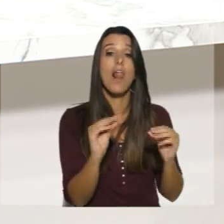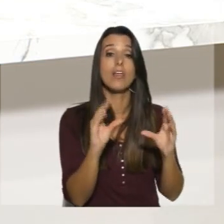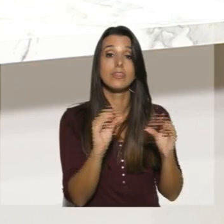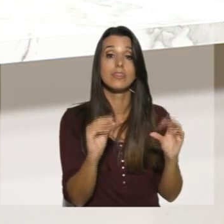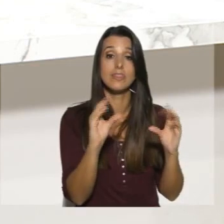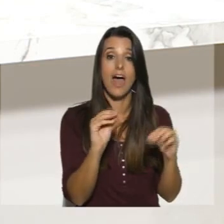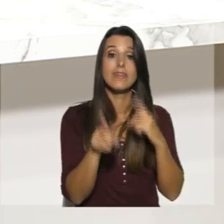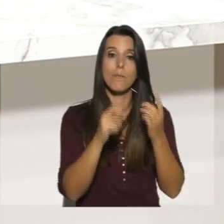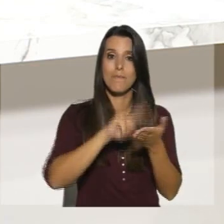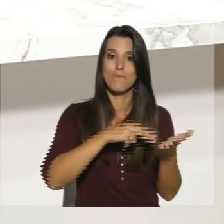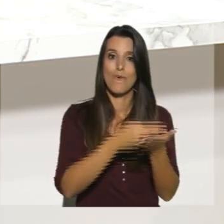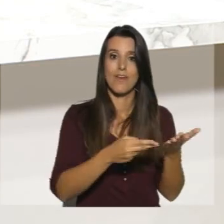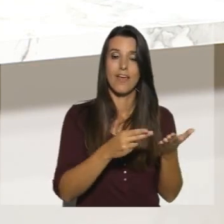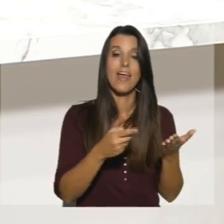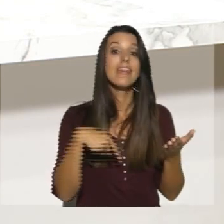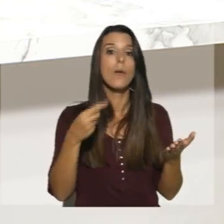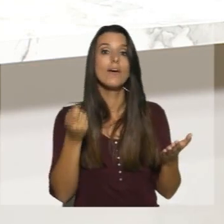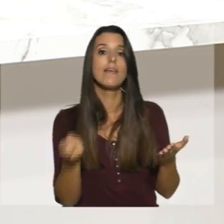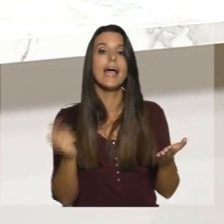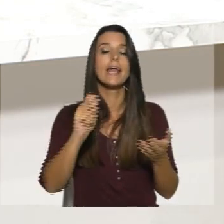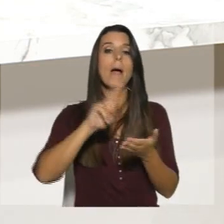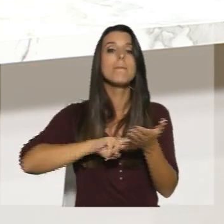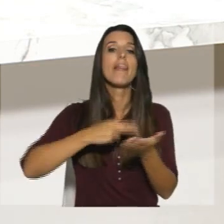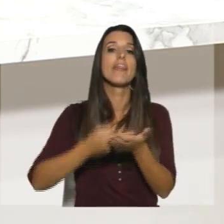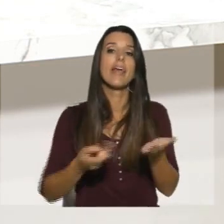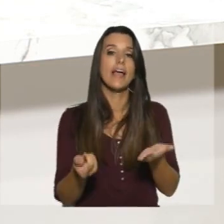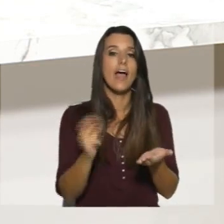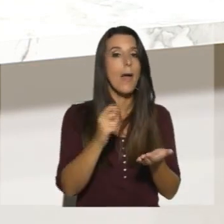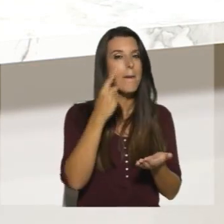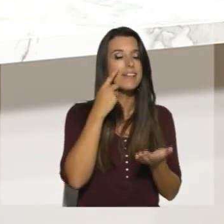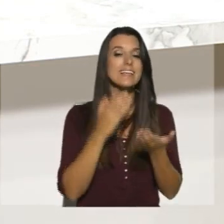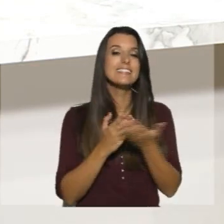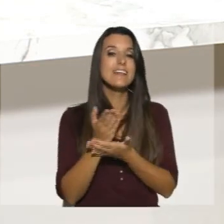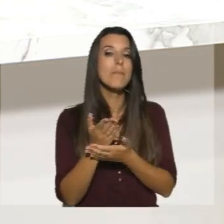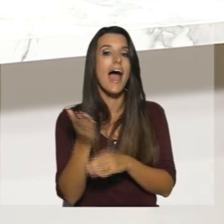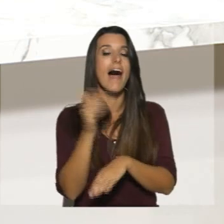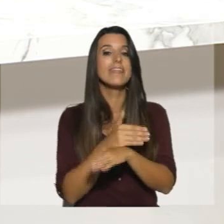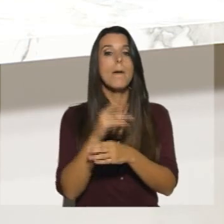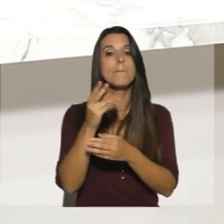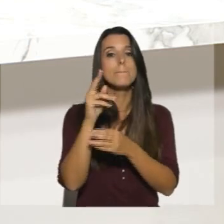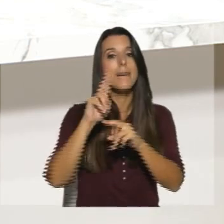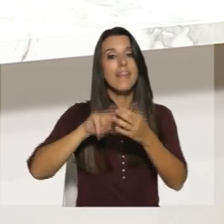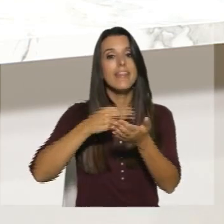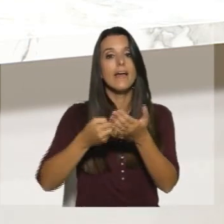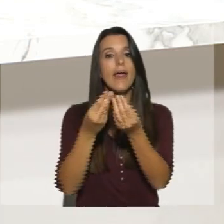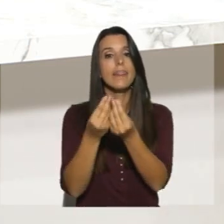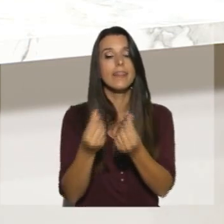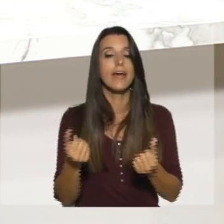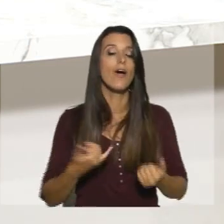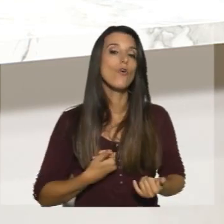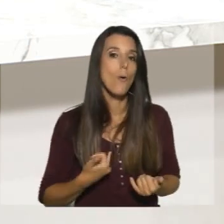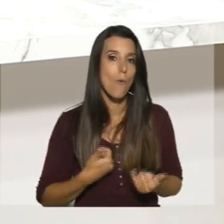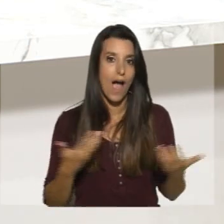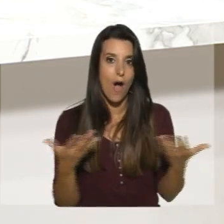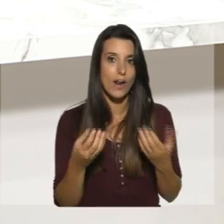luego el siguiente paso es la manteca. Ajá. Viste que siempre fundimos la manteca, la llevamos al micro. En este caso lo que hace la receta es